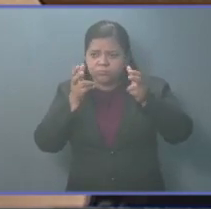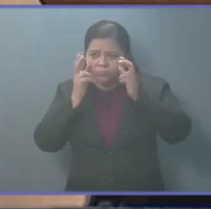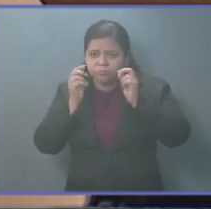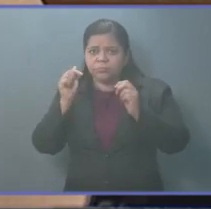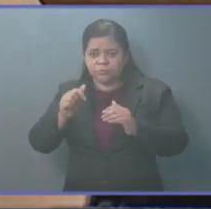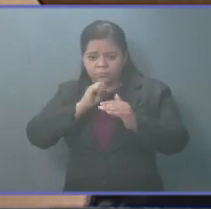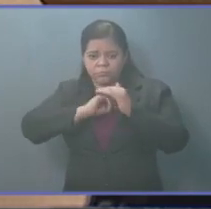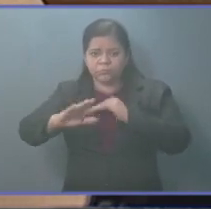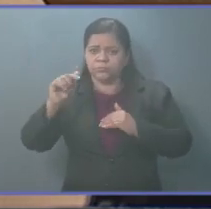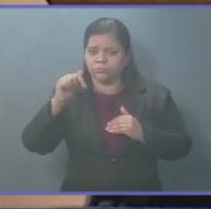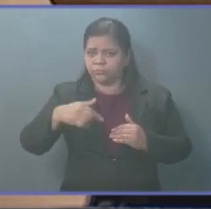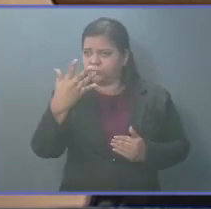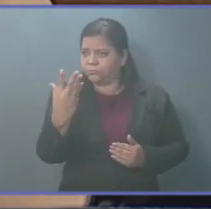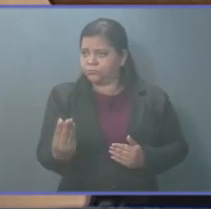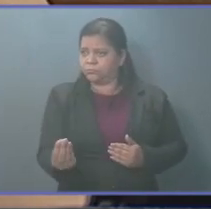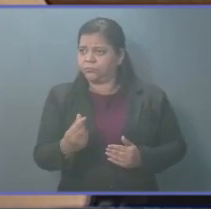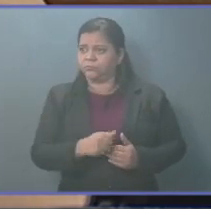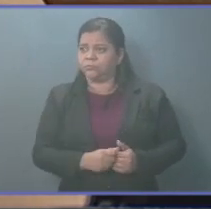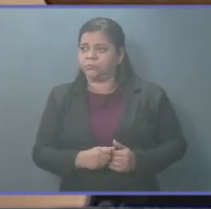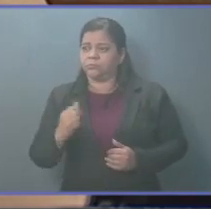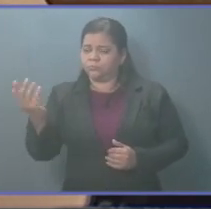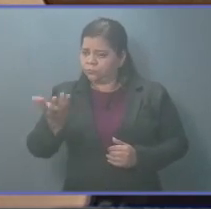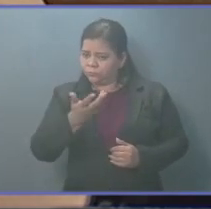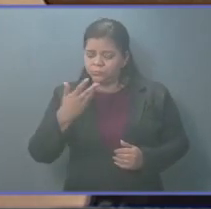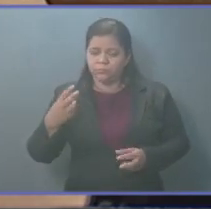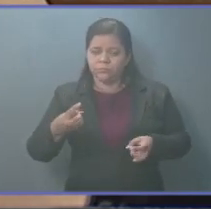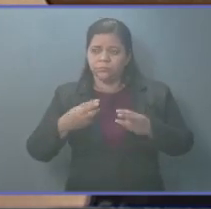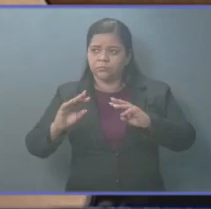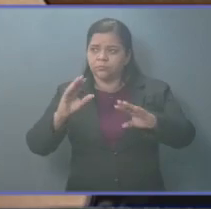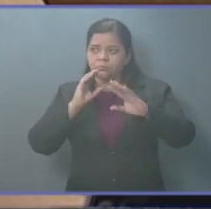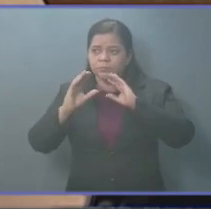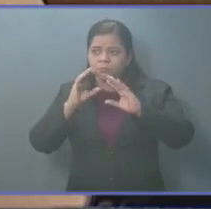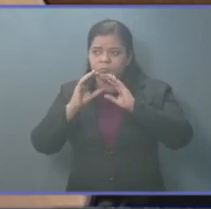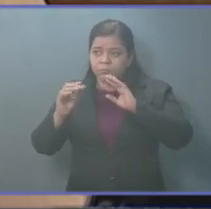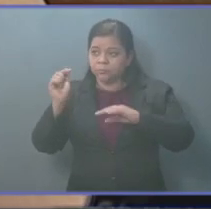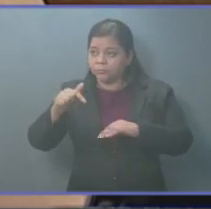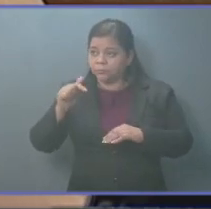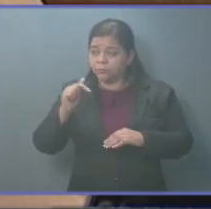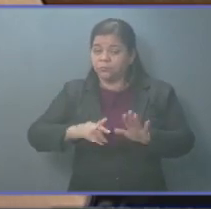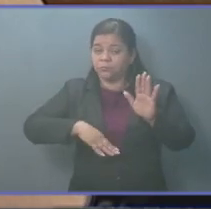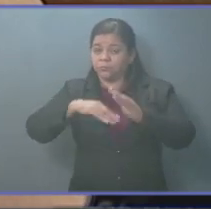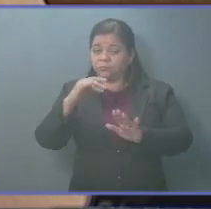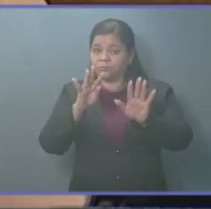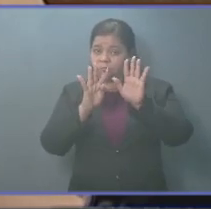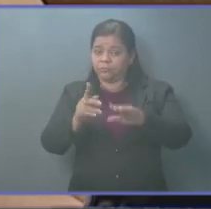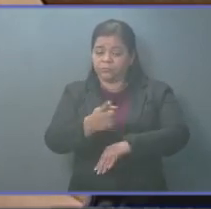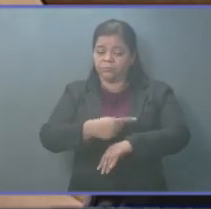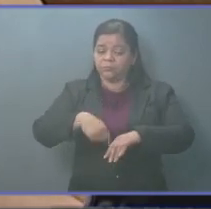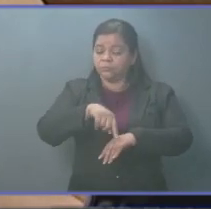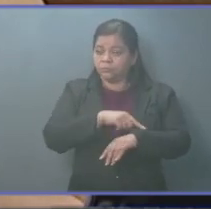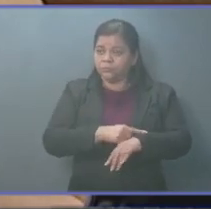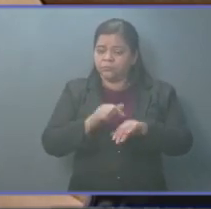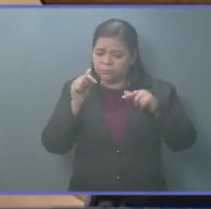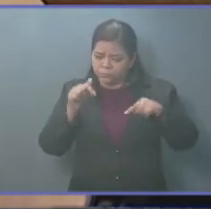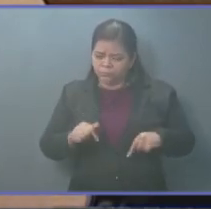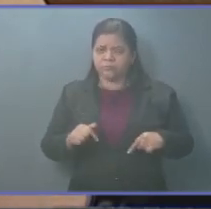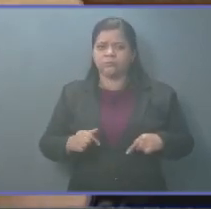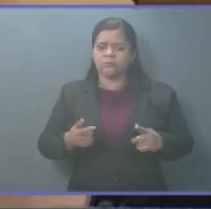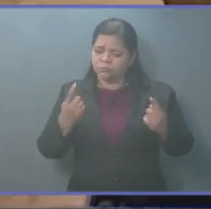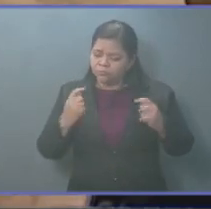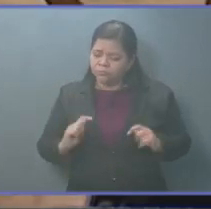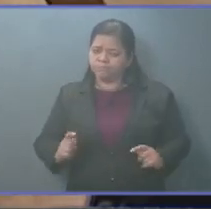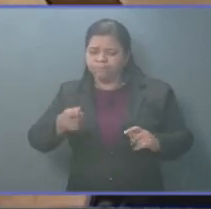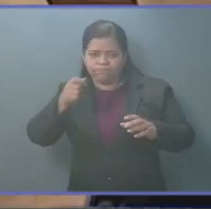esta interpelación. A todos los medios de comunicación que durante estas más de 9 horas han estado aquí firmes